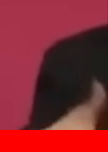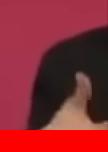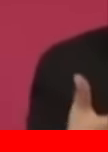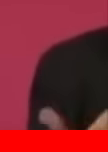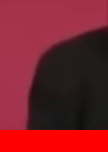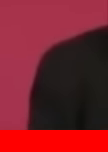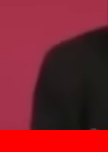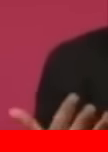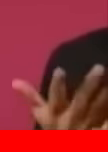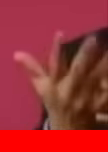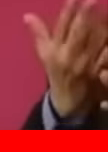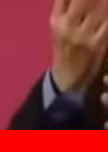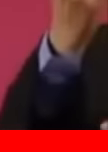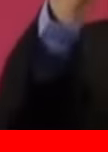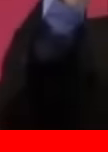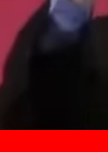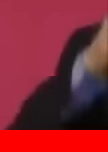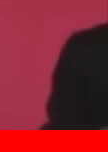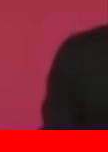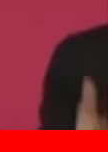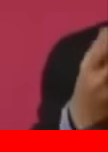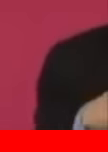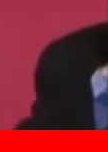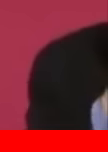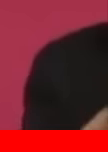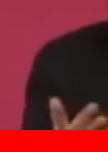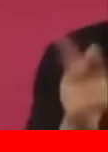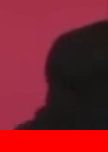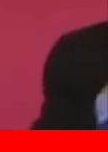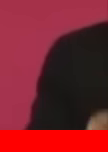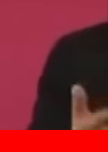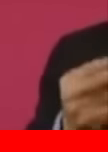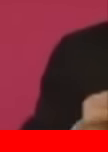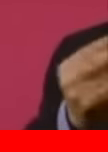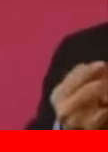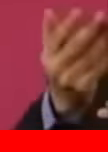produce la refinería de Cadereyta.